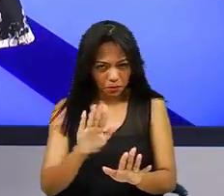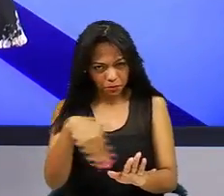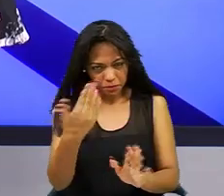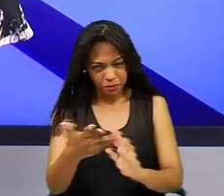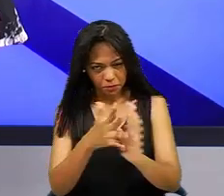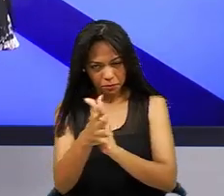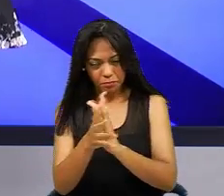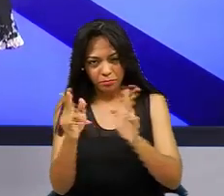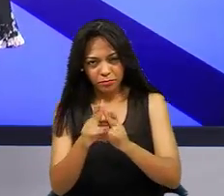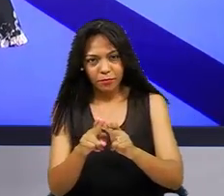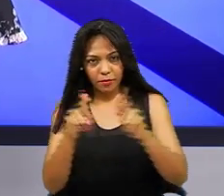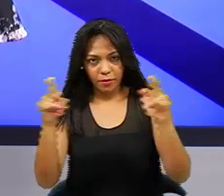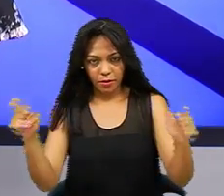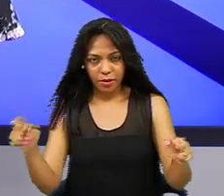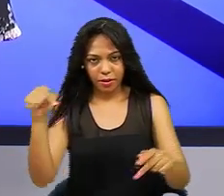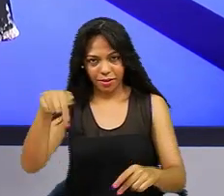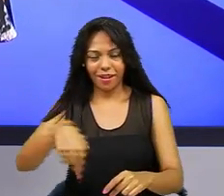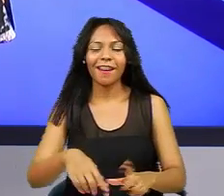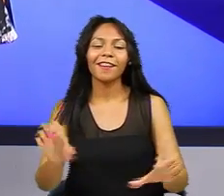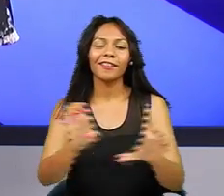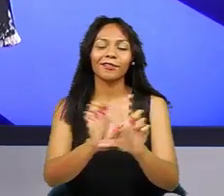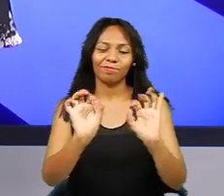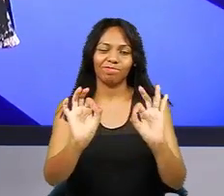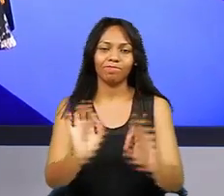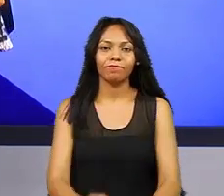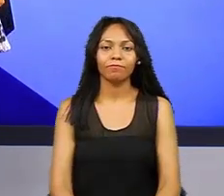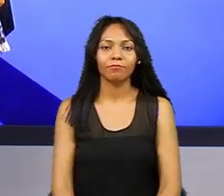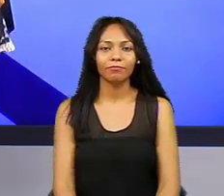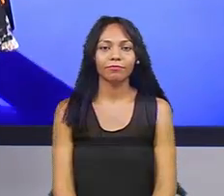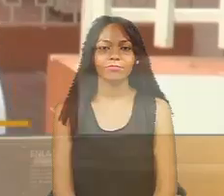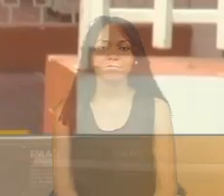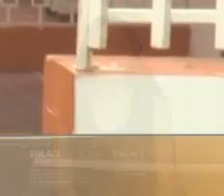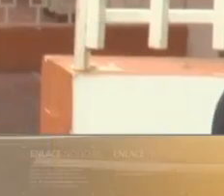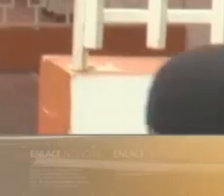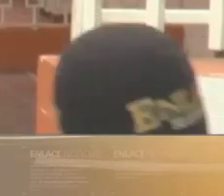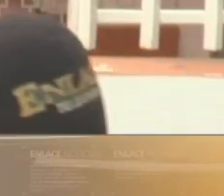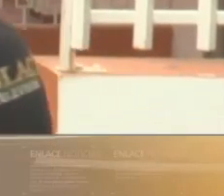estas y otras informaciones en el noticiero que usted quiere ver.